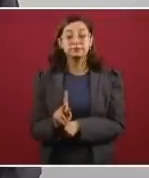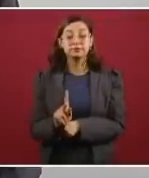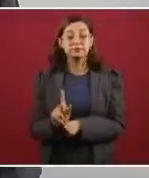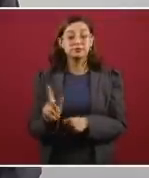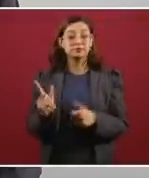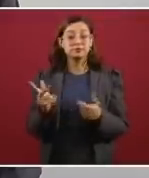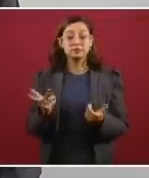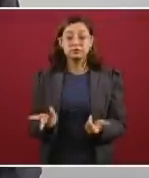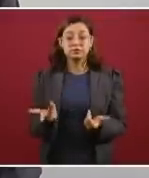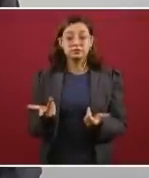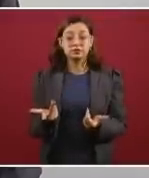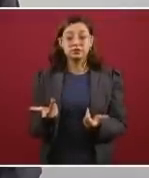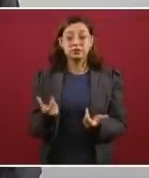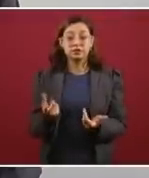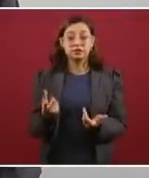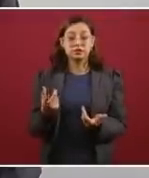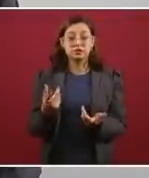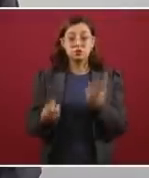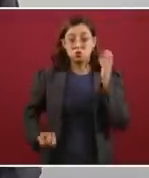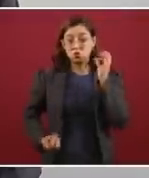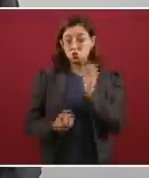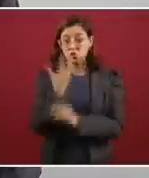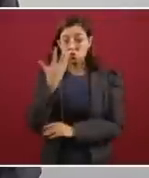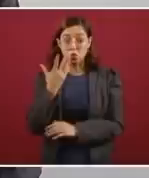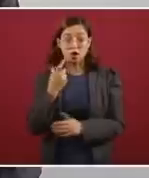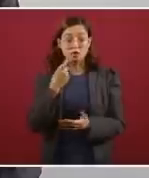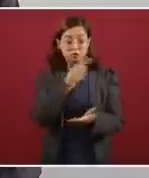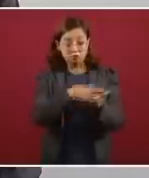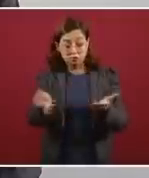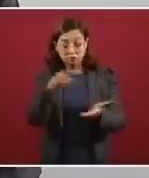el caso, por ejemplo, la compra de armamentos,